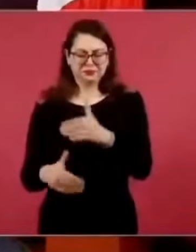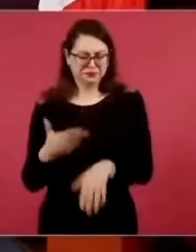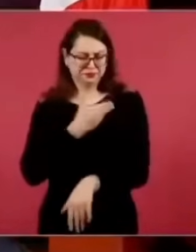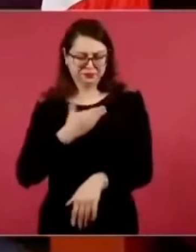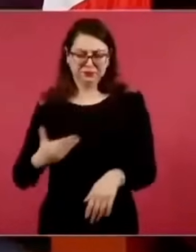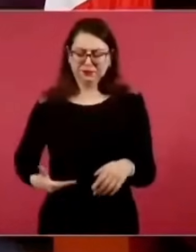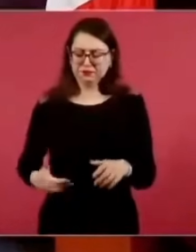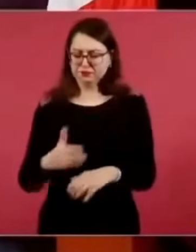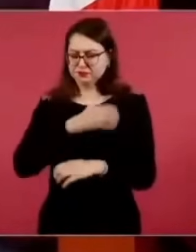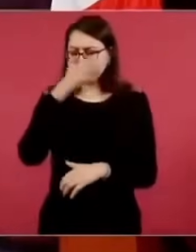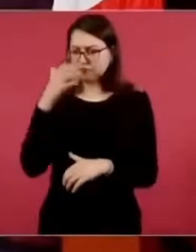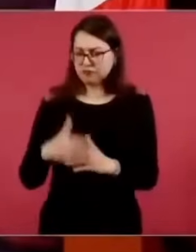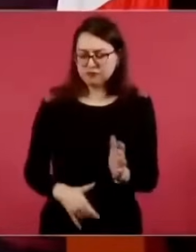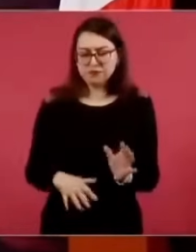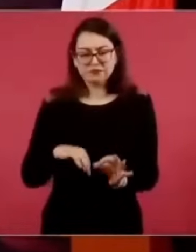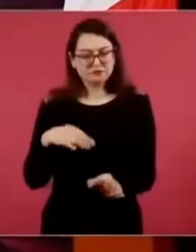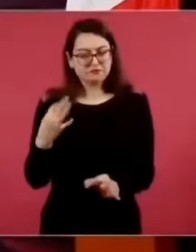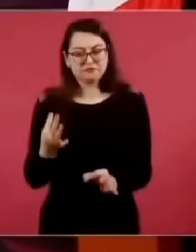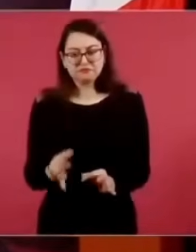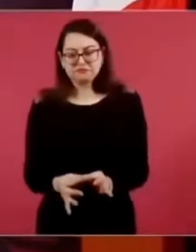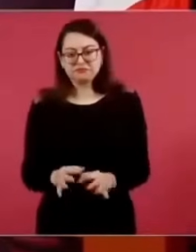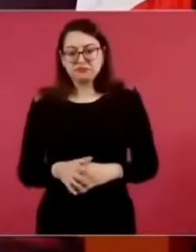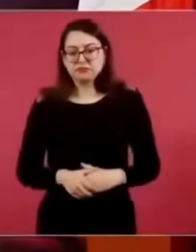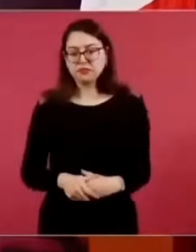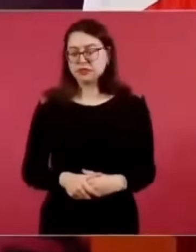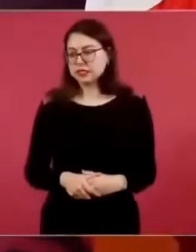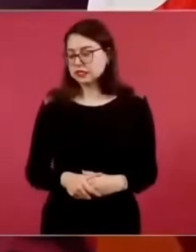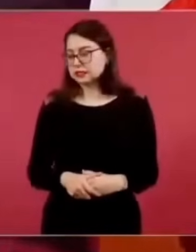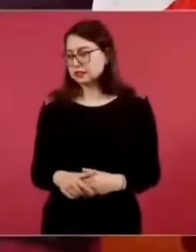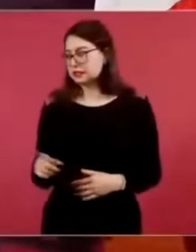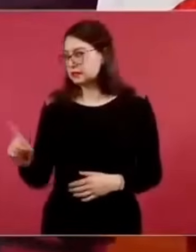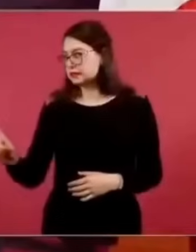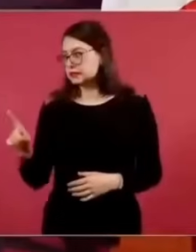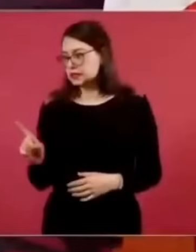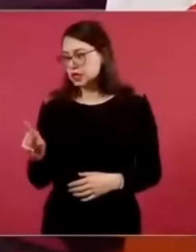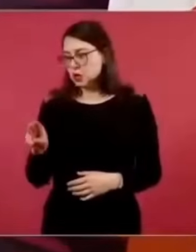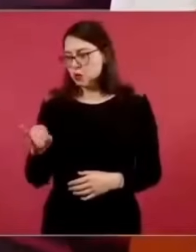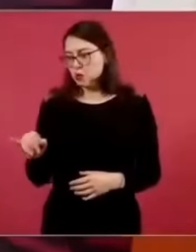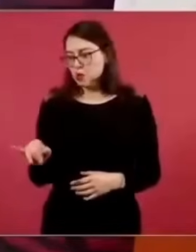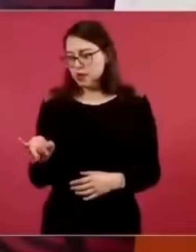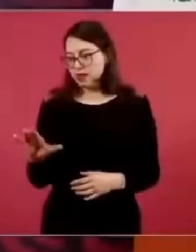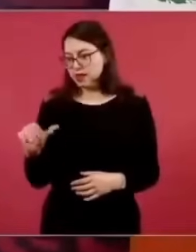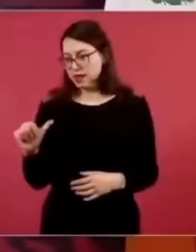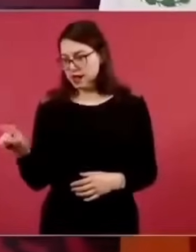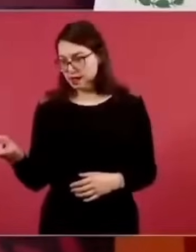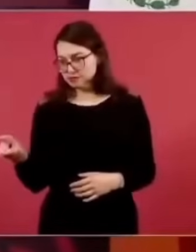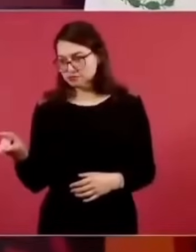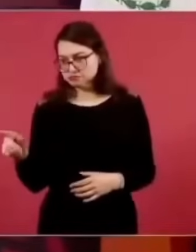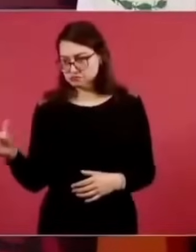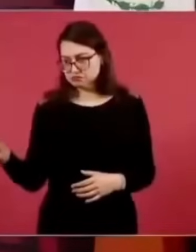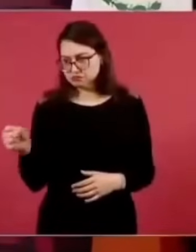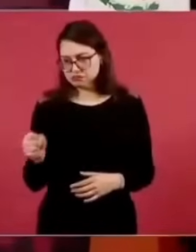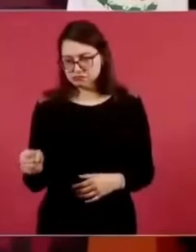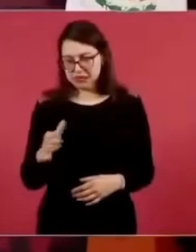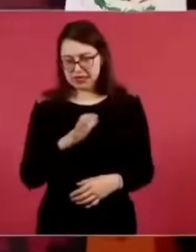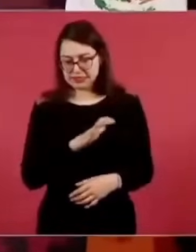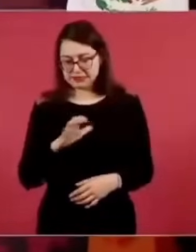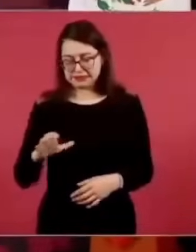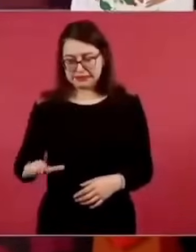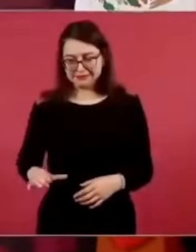decían algunos analistas, todavía hay